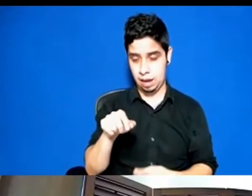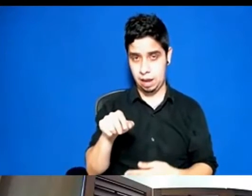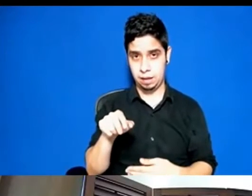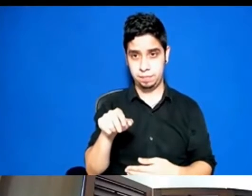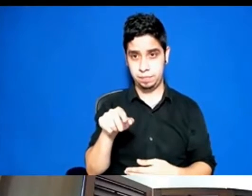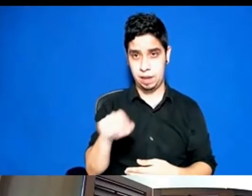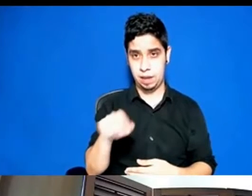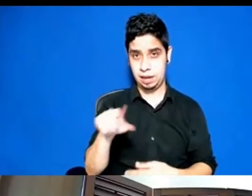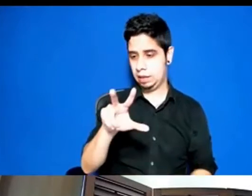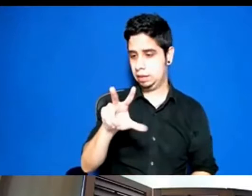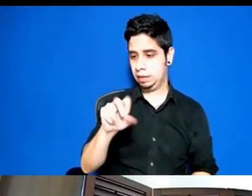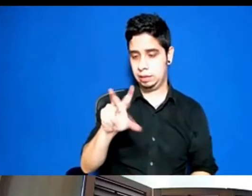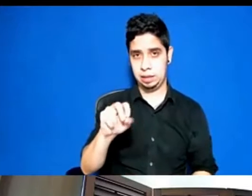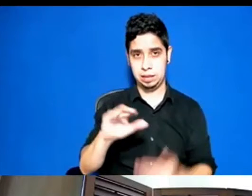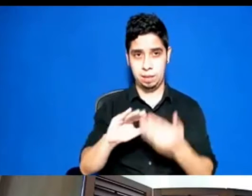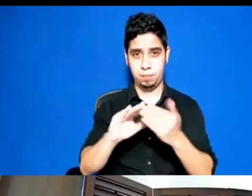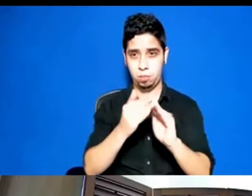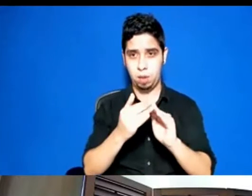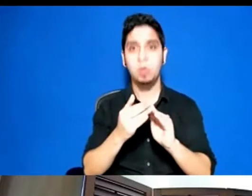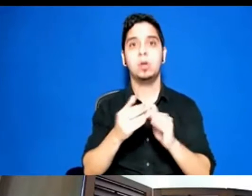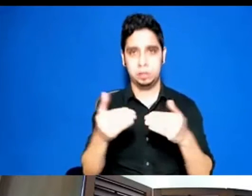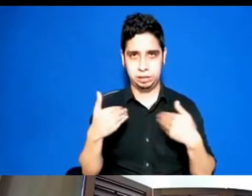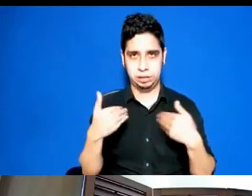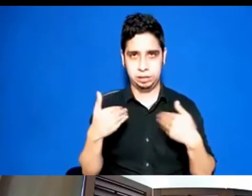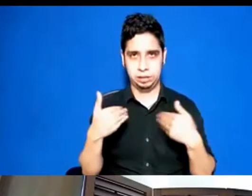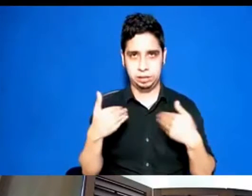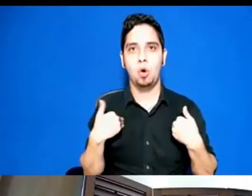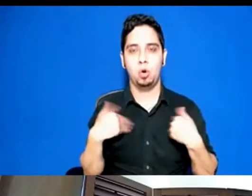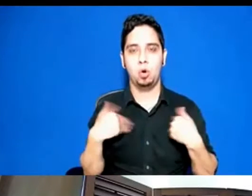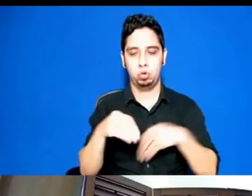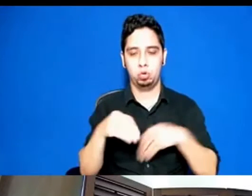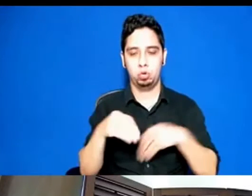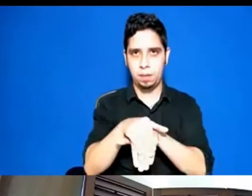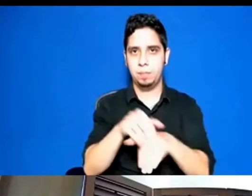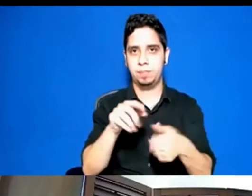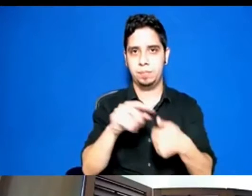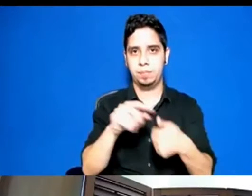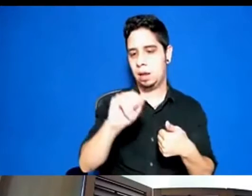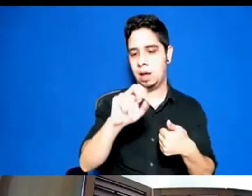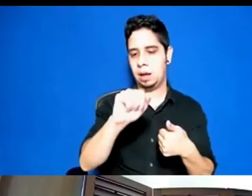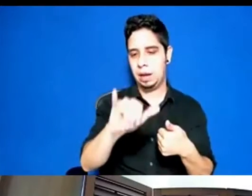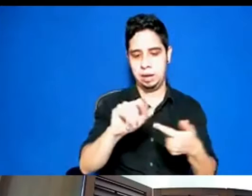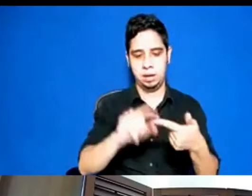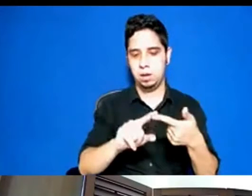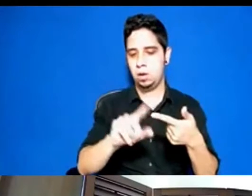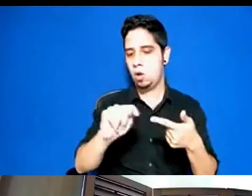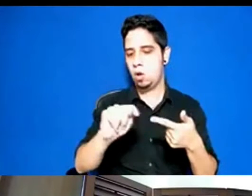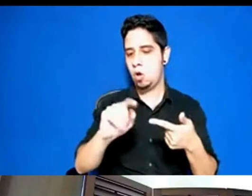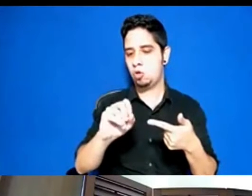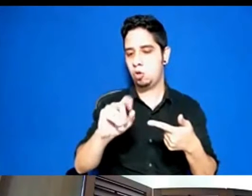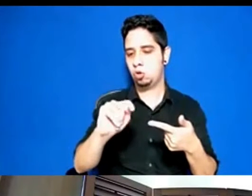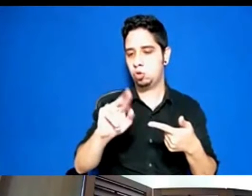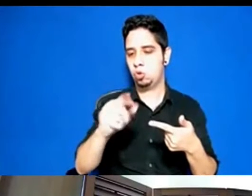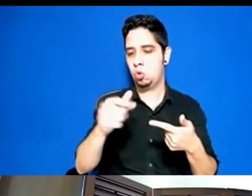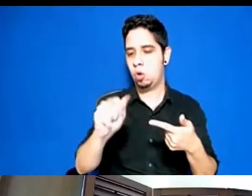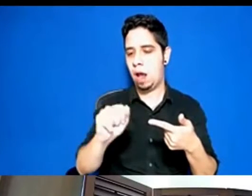en 30 de ellos, anidan tortugas marinas, el carey y la tortuga verde, los 12 meses al